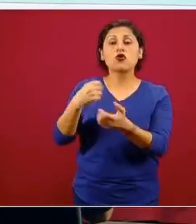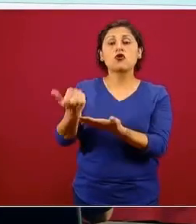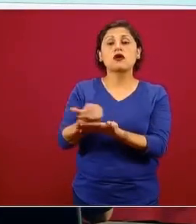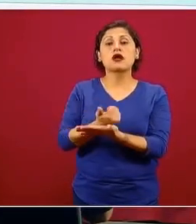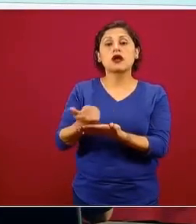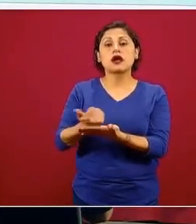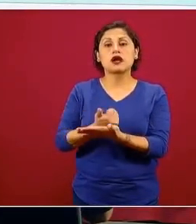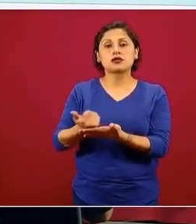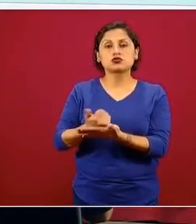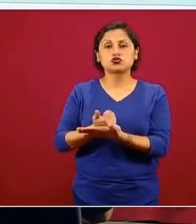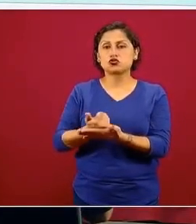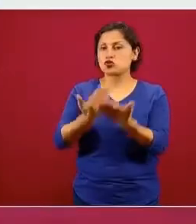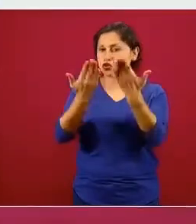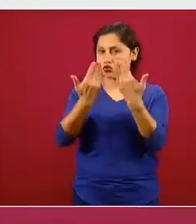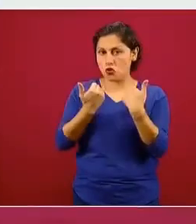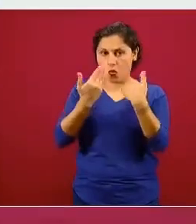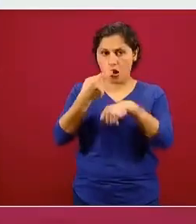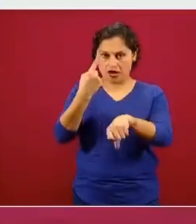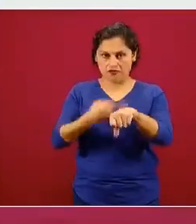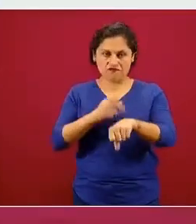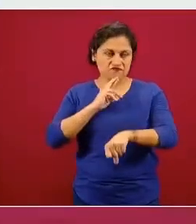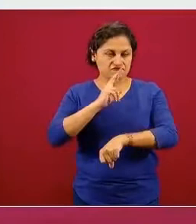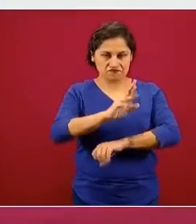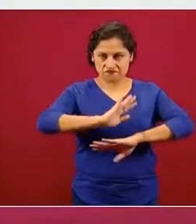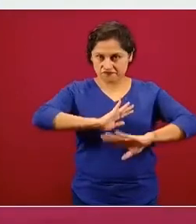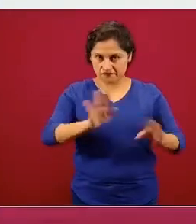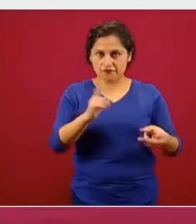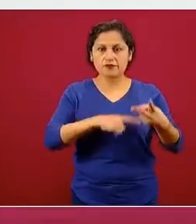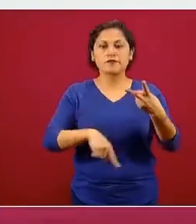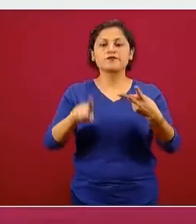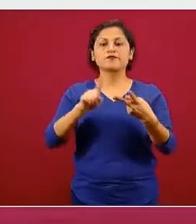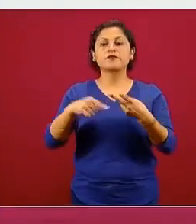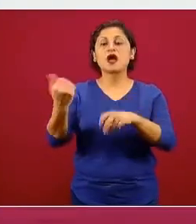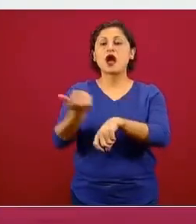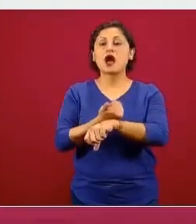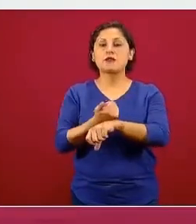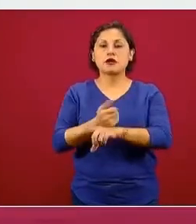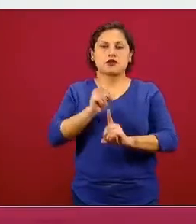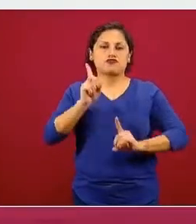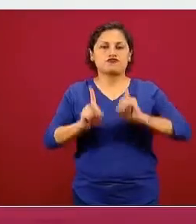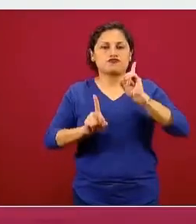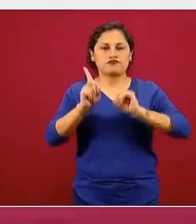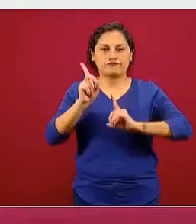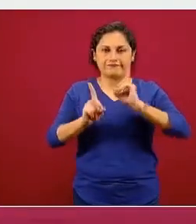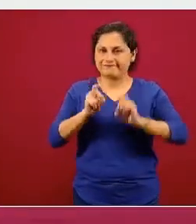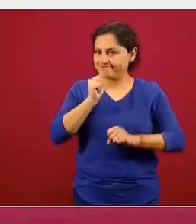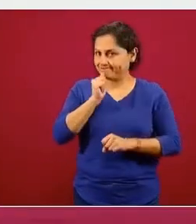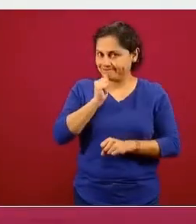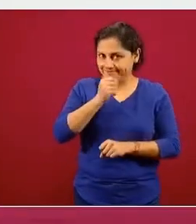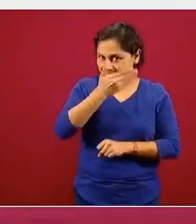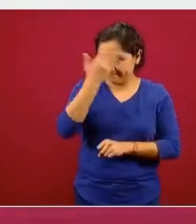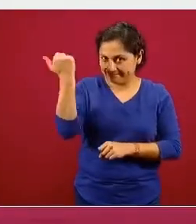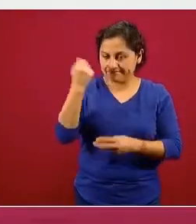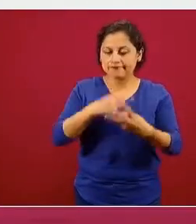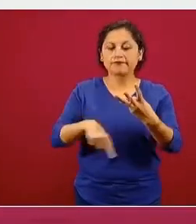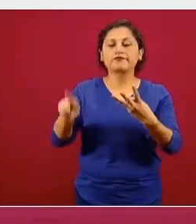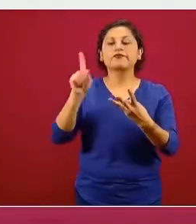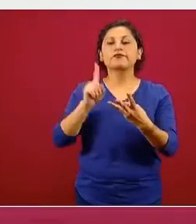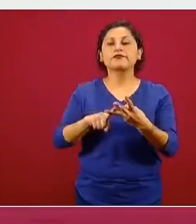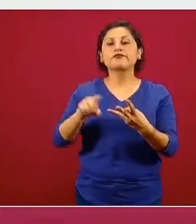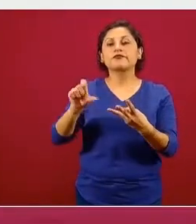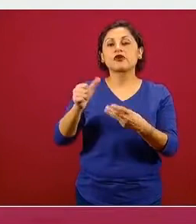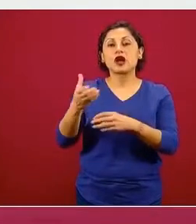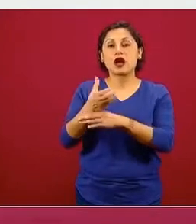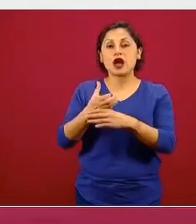resultado negativos, en amarillo los casos que son todavía sospechosos y en café las que son